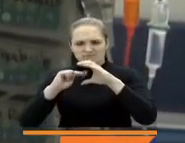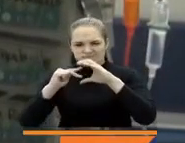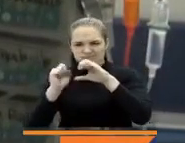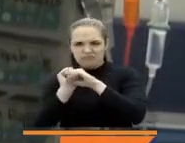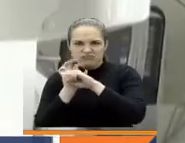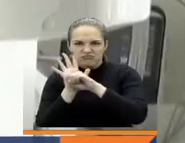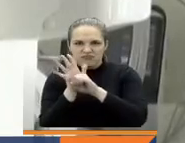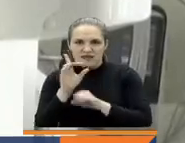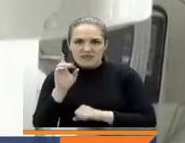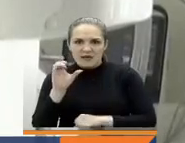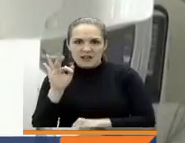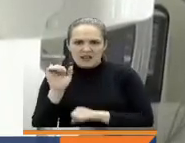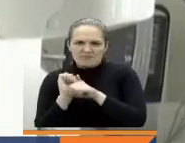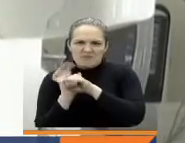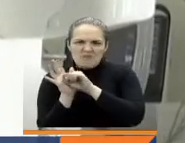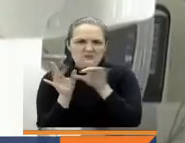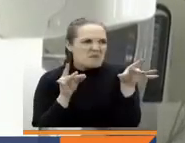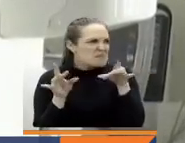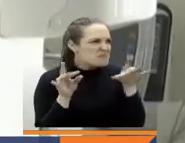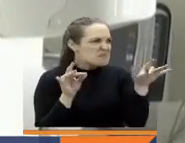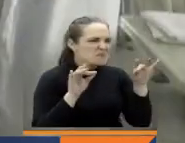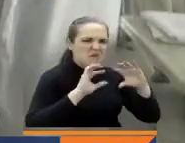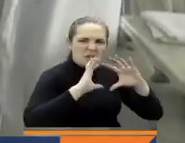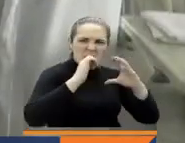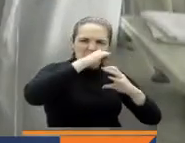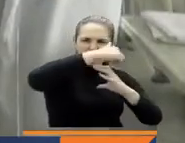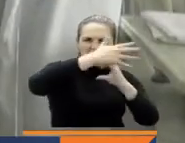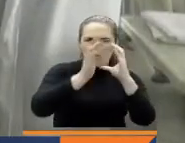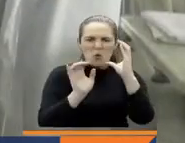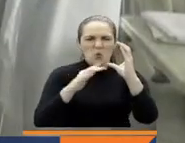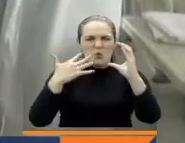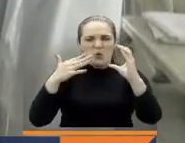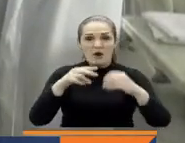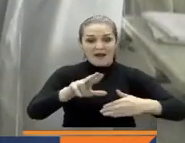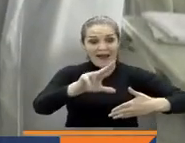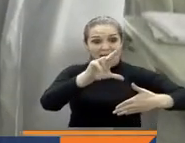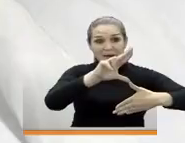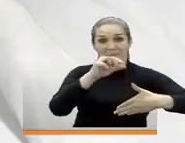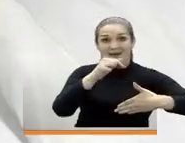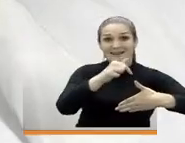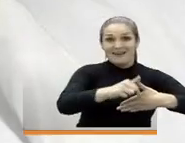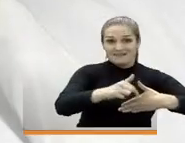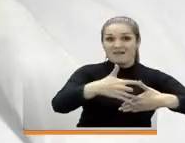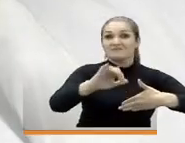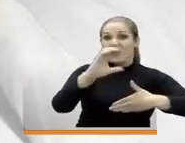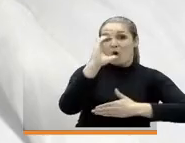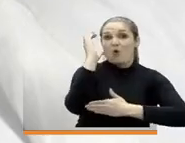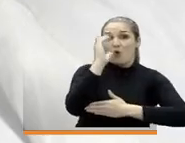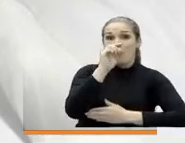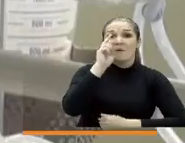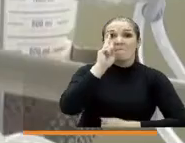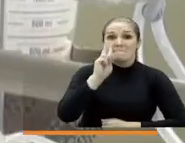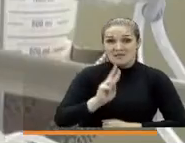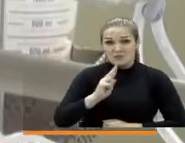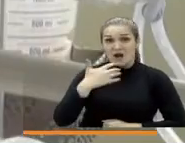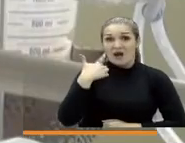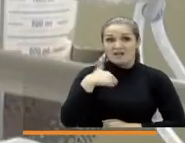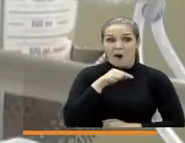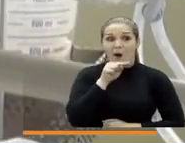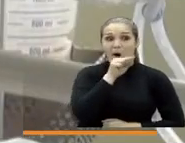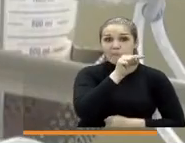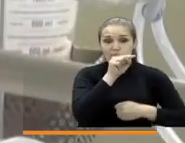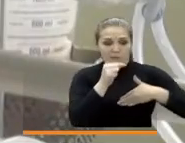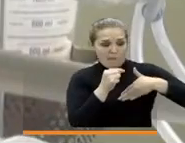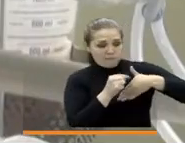su dominancia viral en cada latitud del mundo, mientras en América Latina su llegada a Colombia, Venezuela y Argentina hacen de